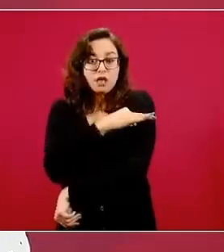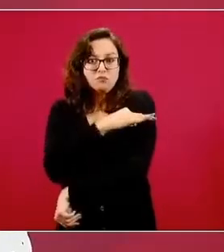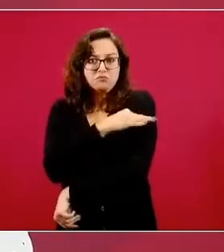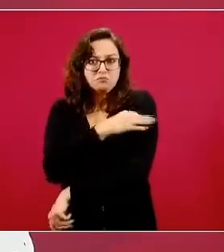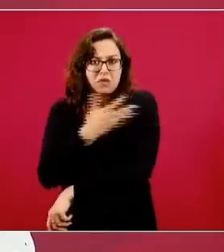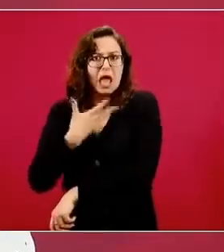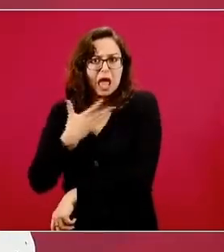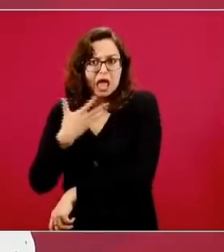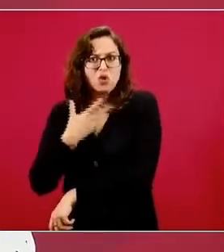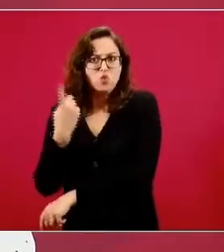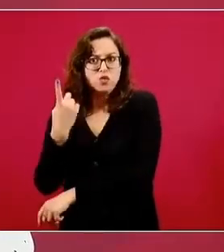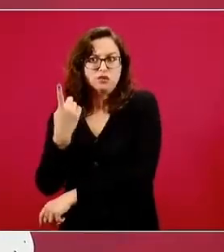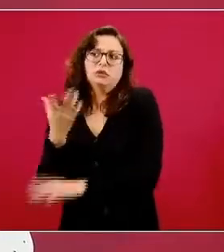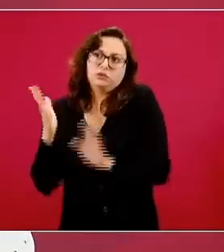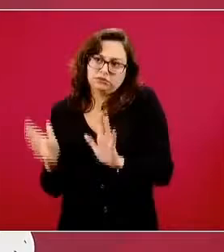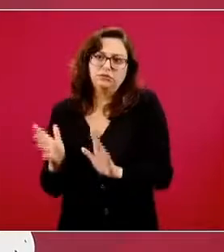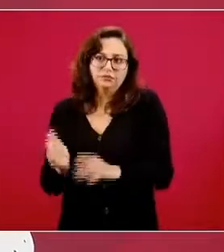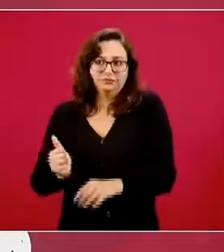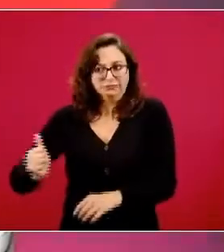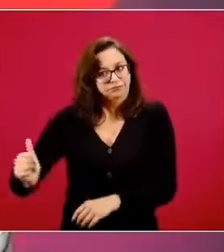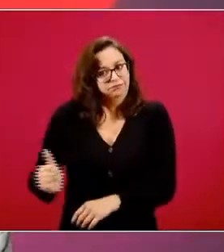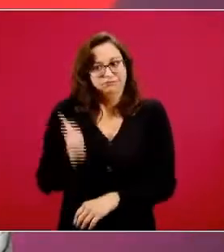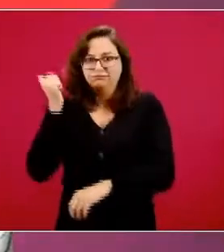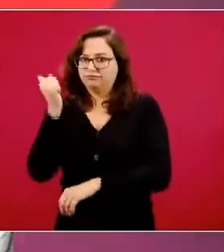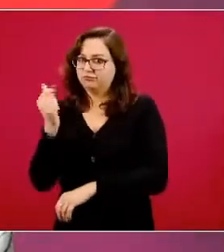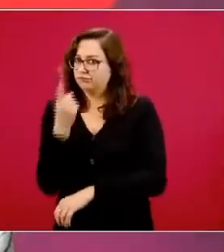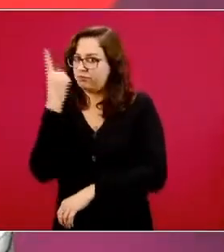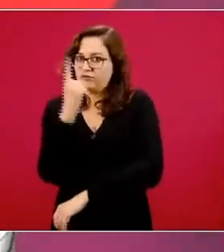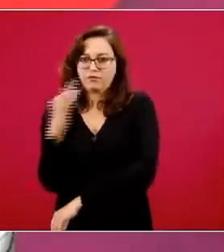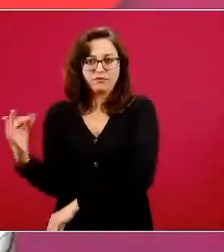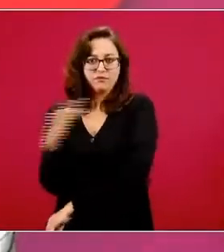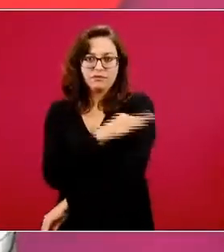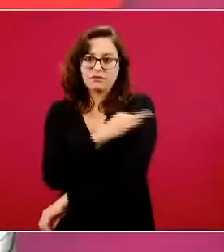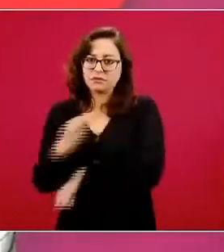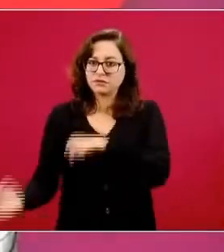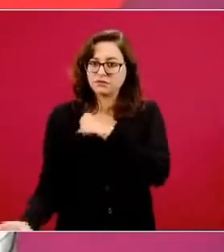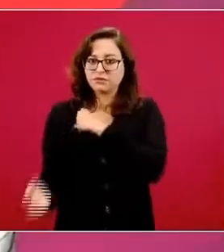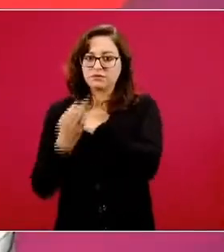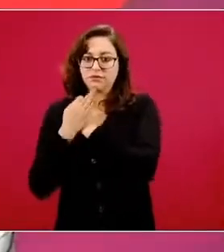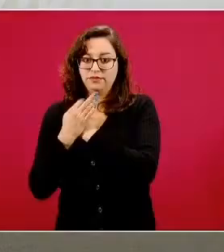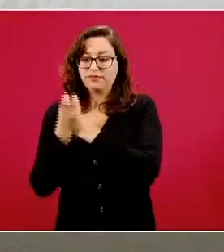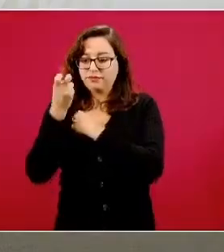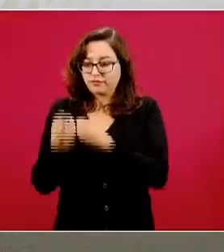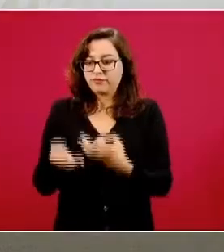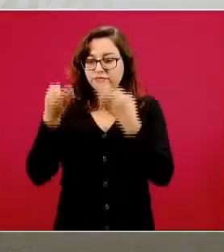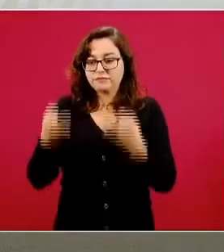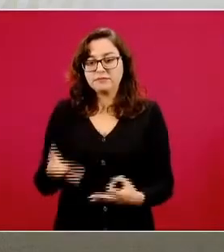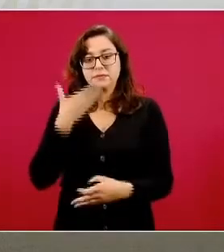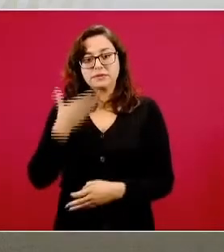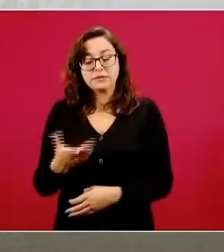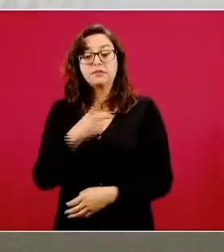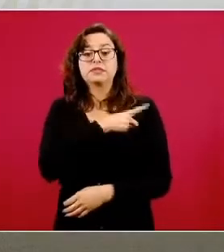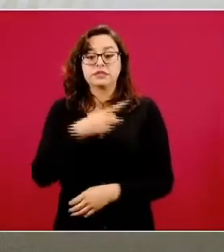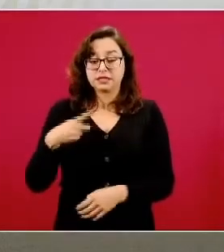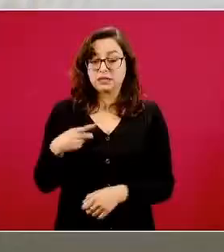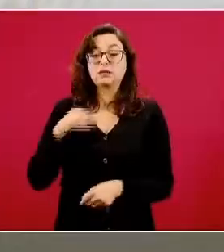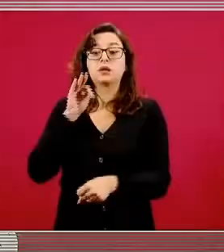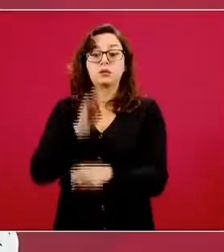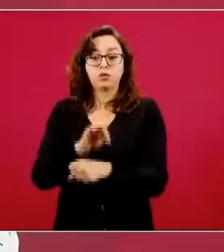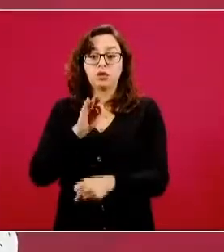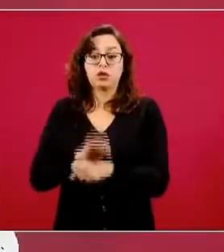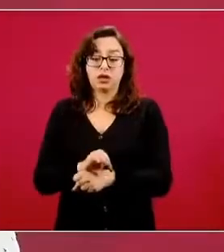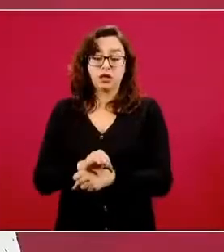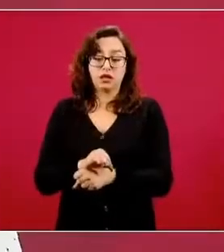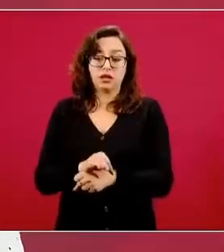hay que aplicarla. Hay que aplicarla porque hay que protegerse. Eso es lo correcto. Hay que protegerse también